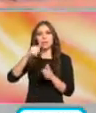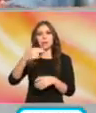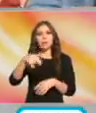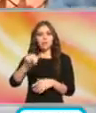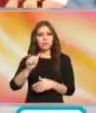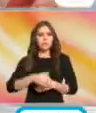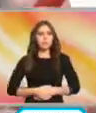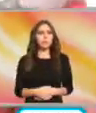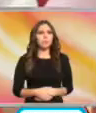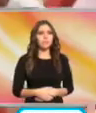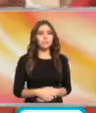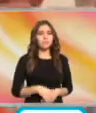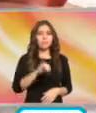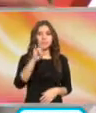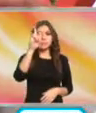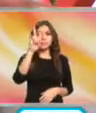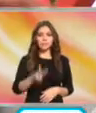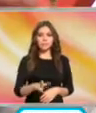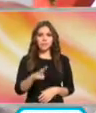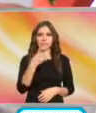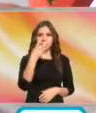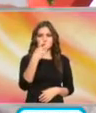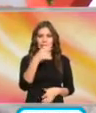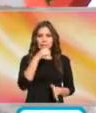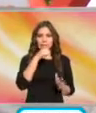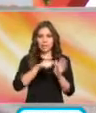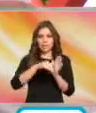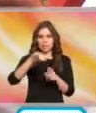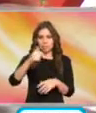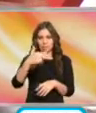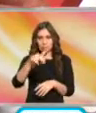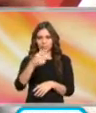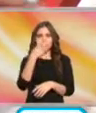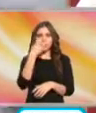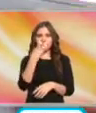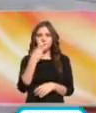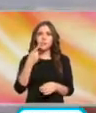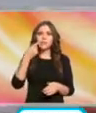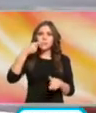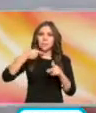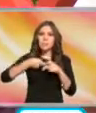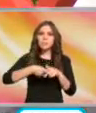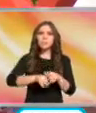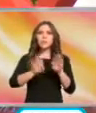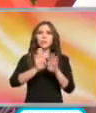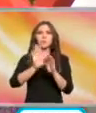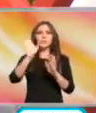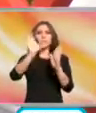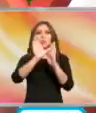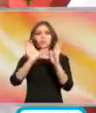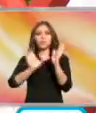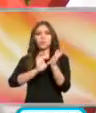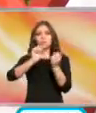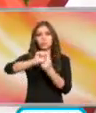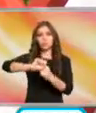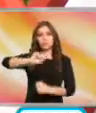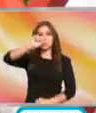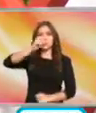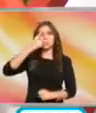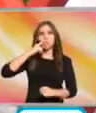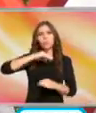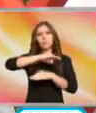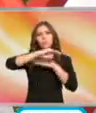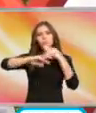Nace esta Constitución, nace para influir en toda una nación. Así es. Entonces, por eso